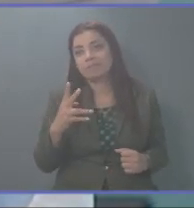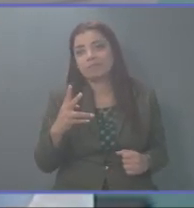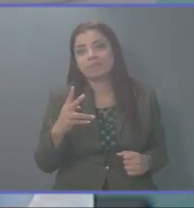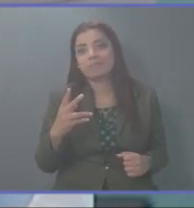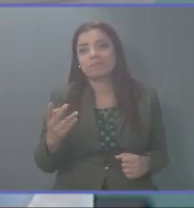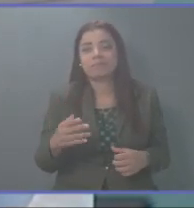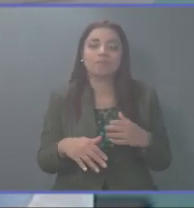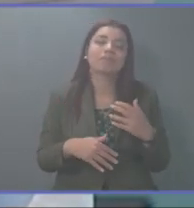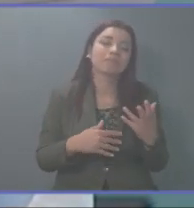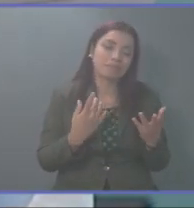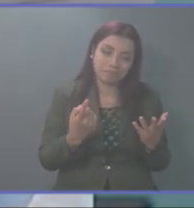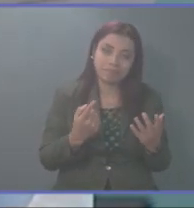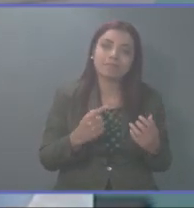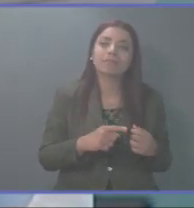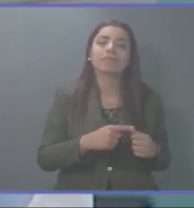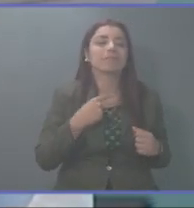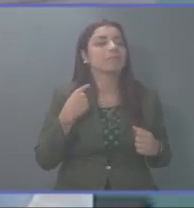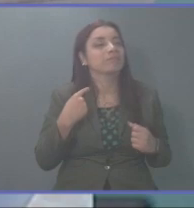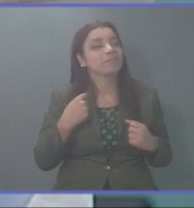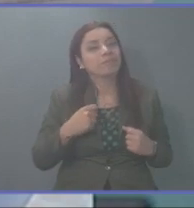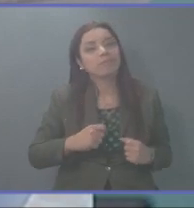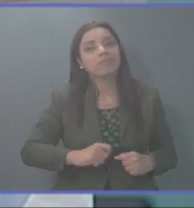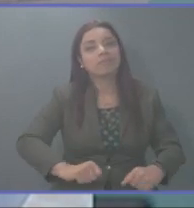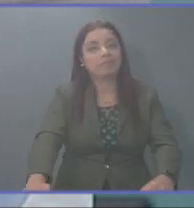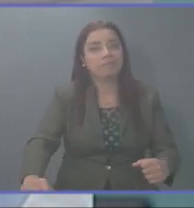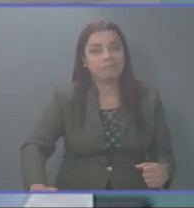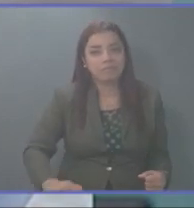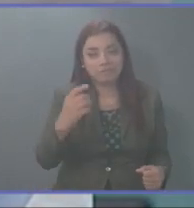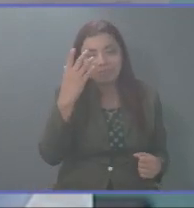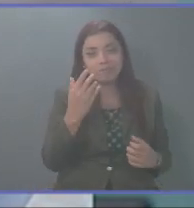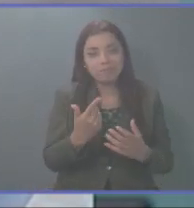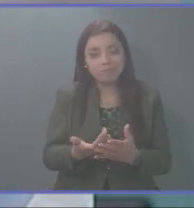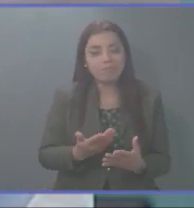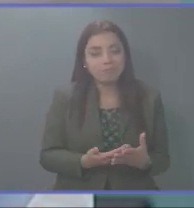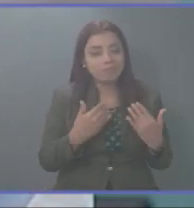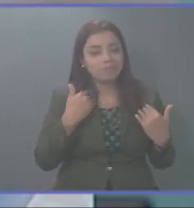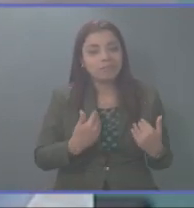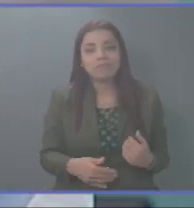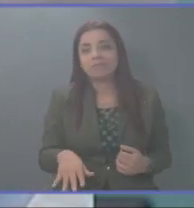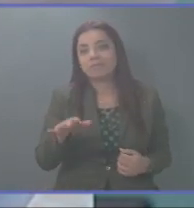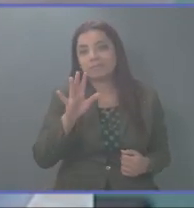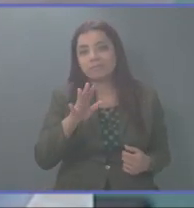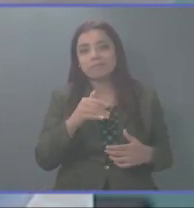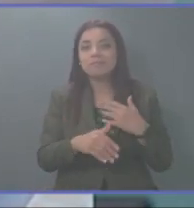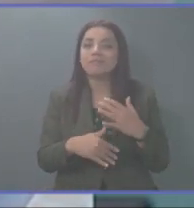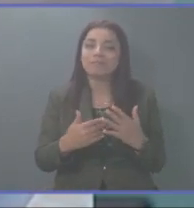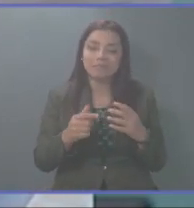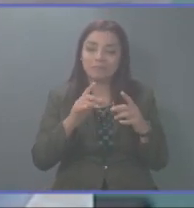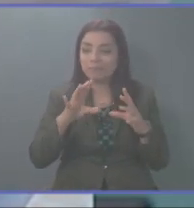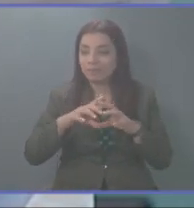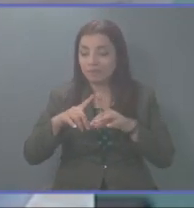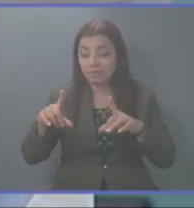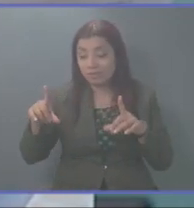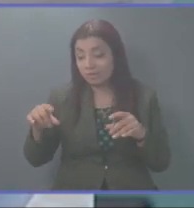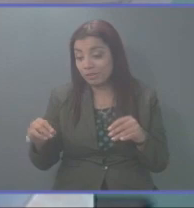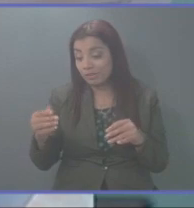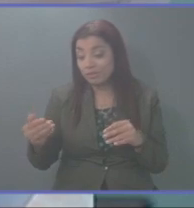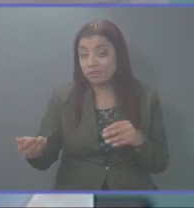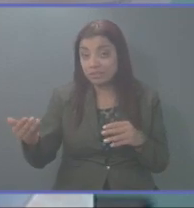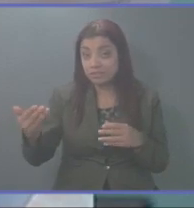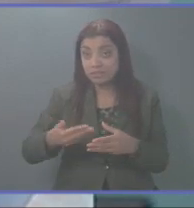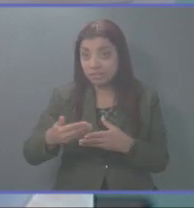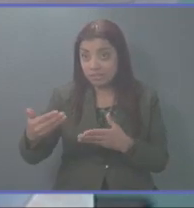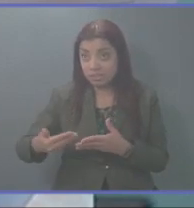haya fallecido o perdido sus derechos ciudadanos antes del día de la votación. 5. Cuando en el sobre sean remitidas juntas